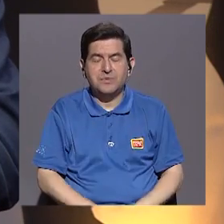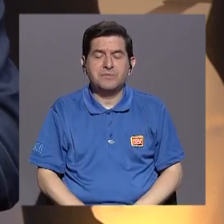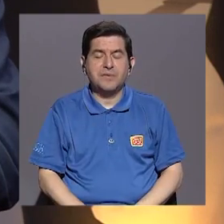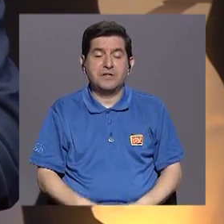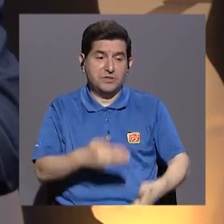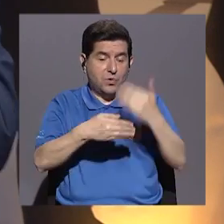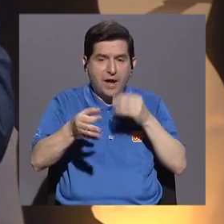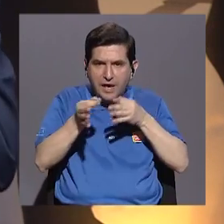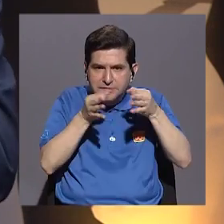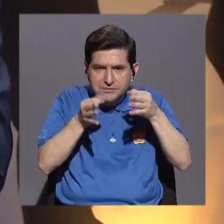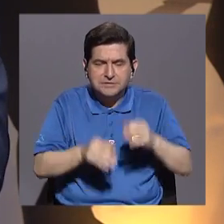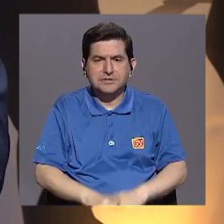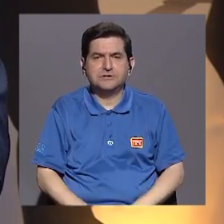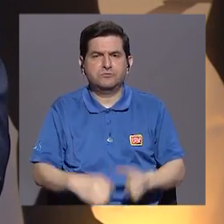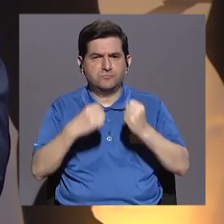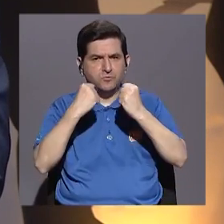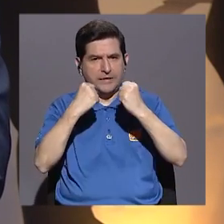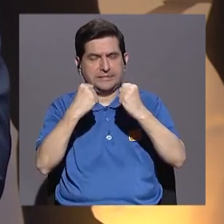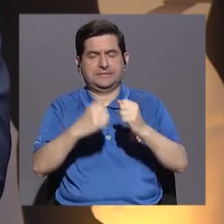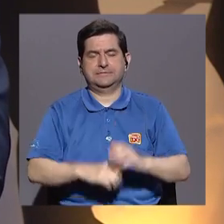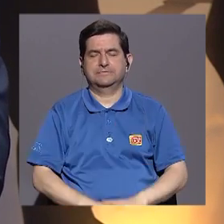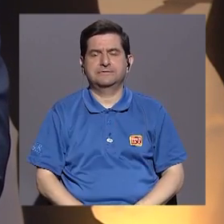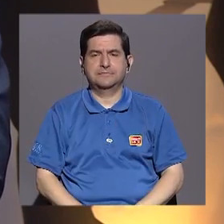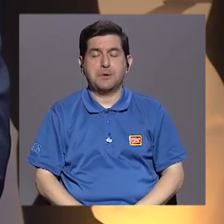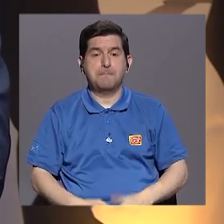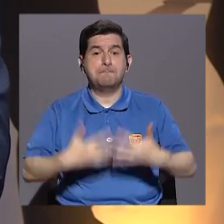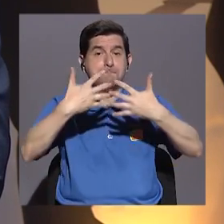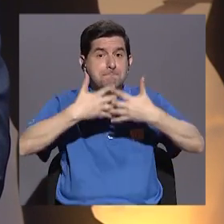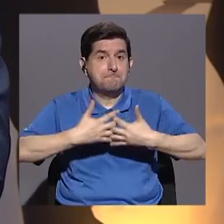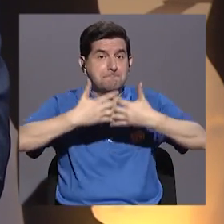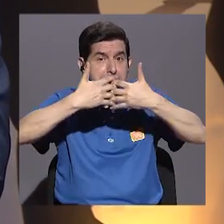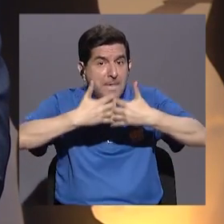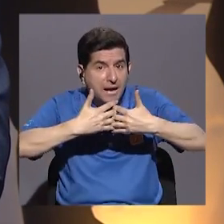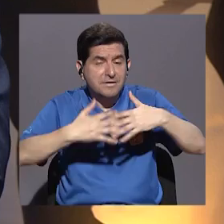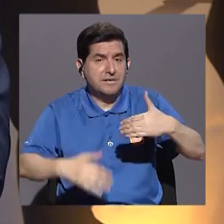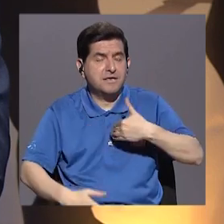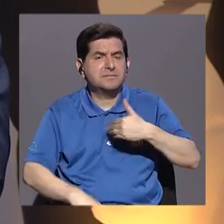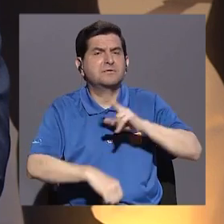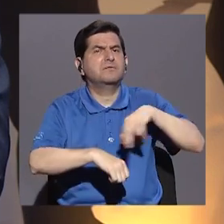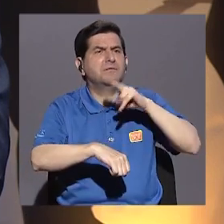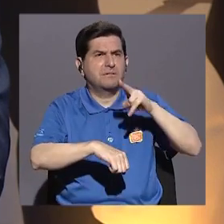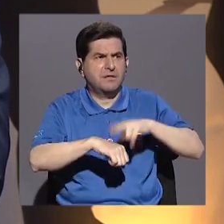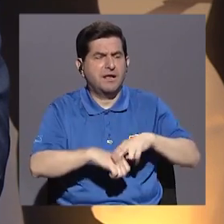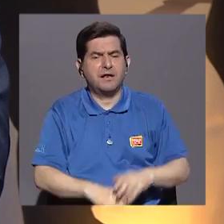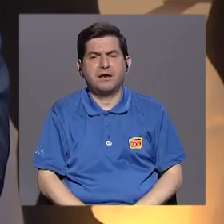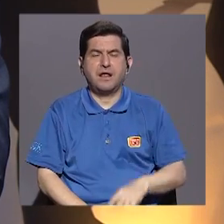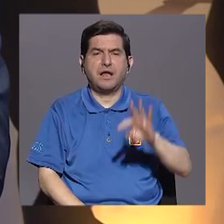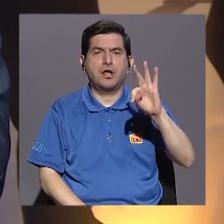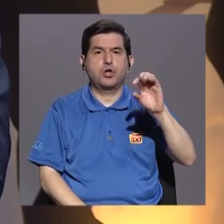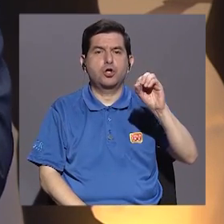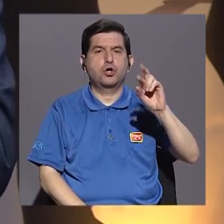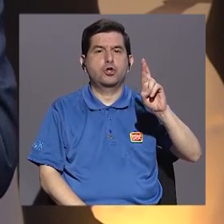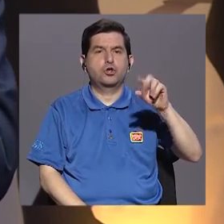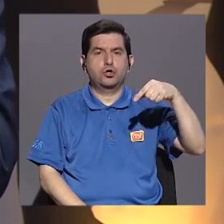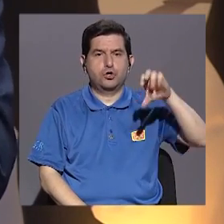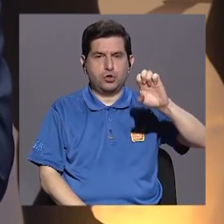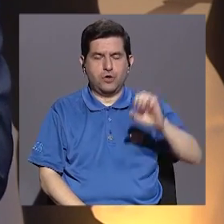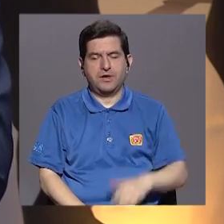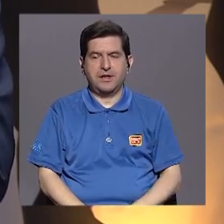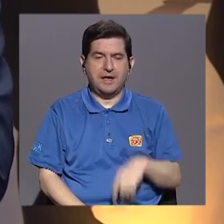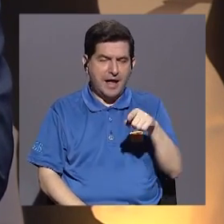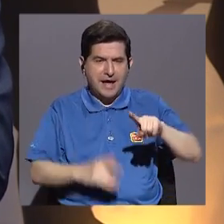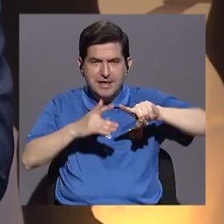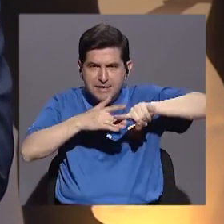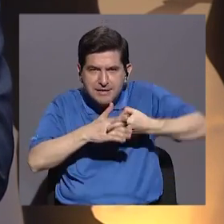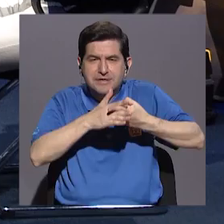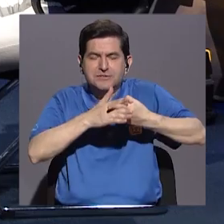anteriormente es más o menos fuerte ahora las máquinas tienen usualmente un torque un par de arranque